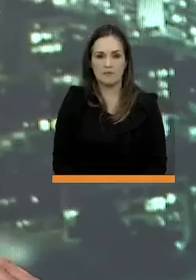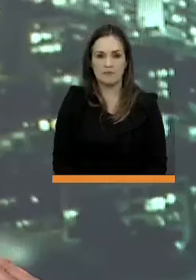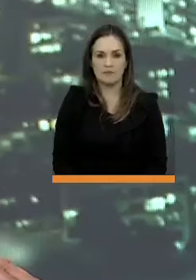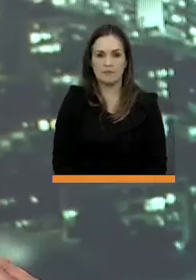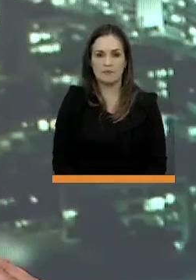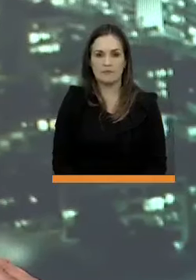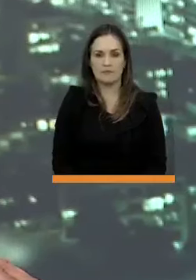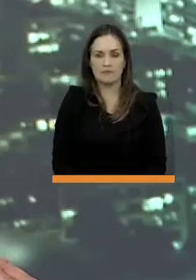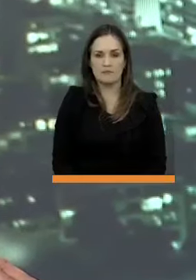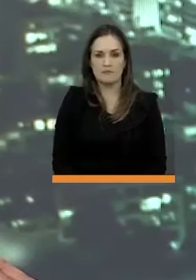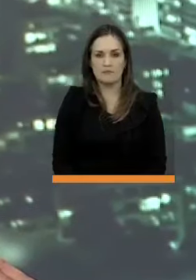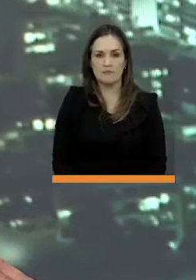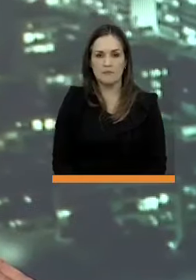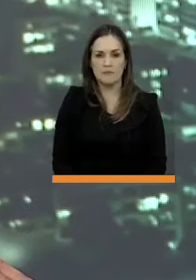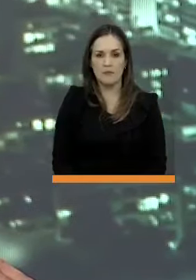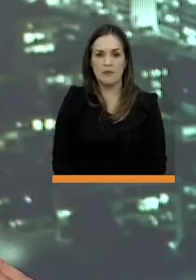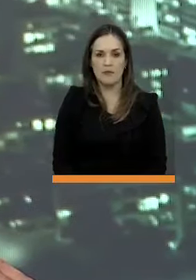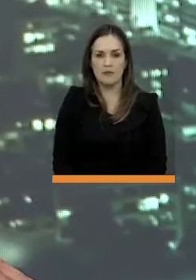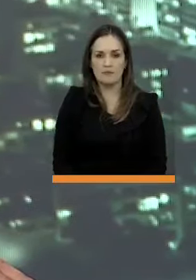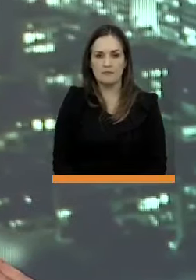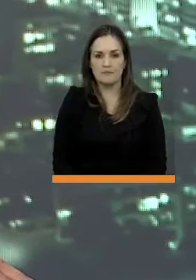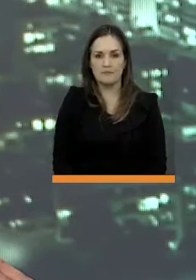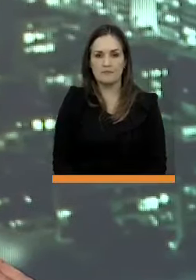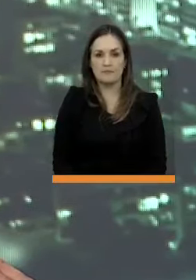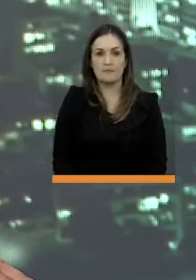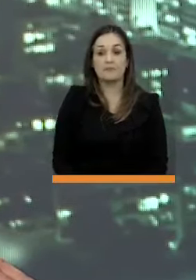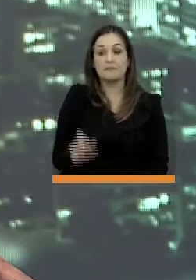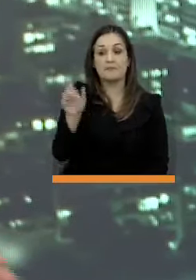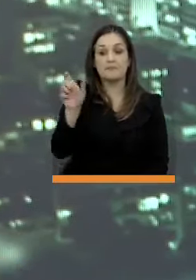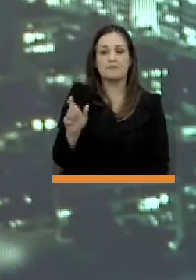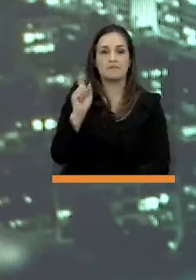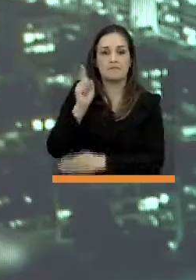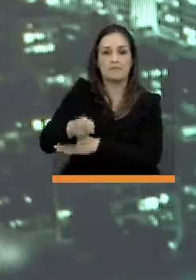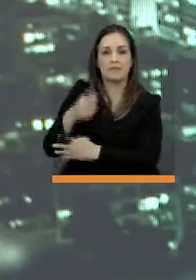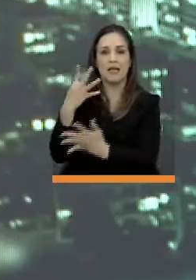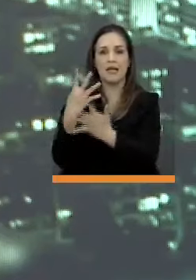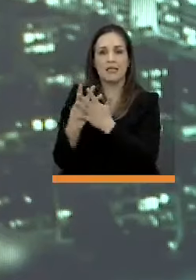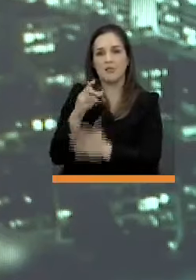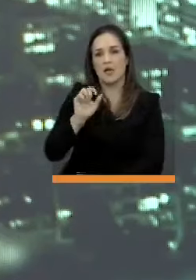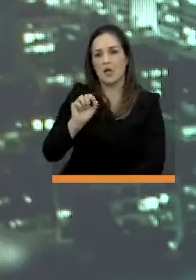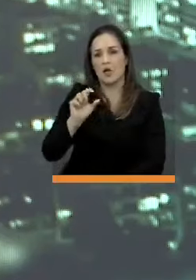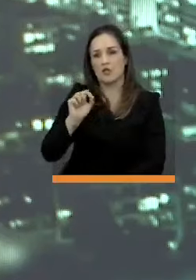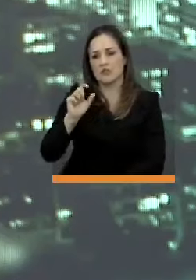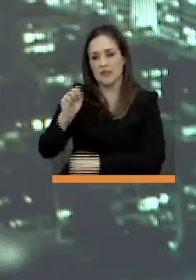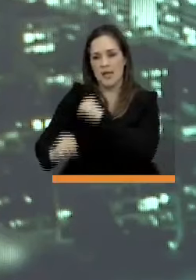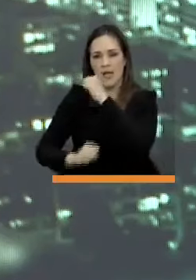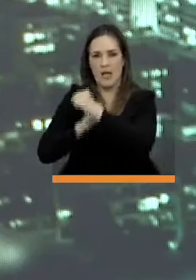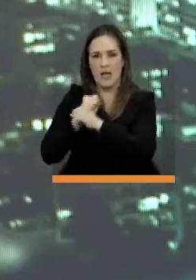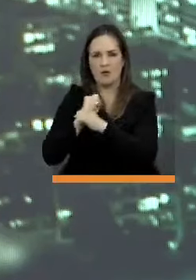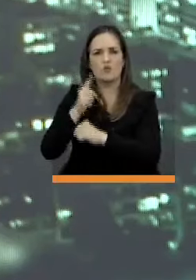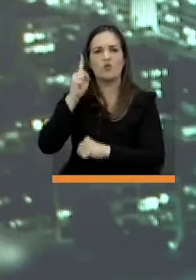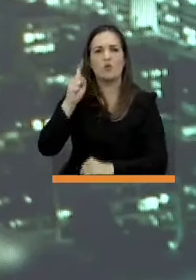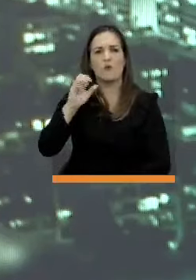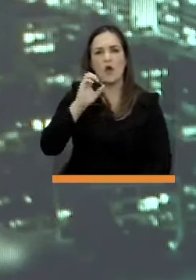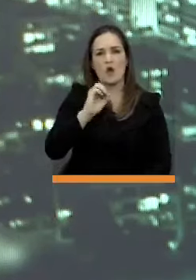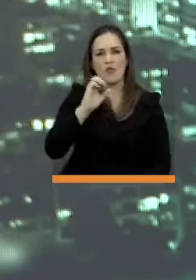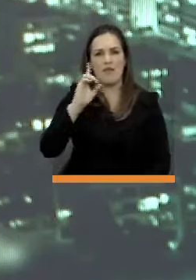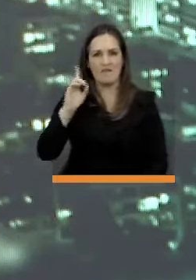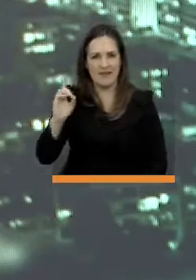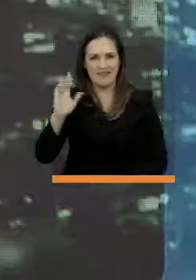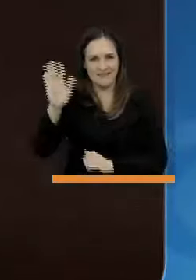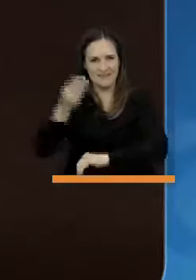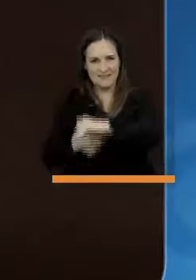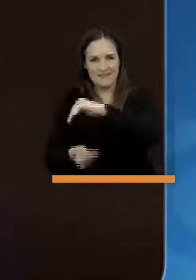Por cumplir las 3/5 partes de una condena de 11 años, José Elías Melo, condenado por el caso de Odebrecht, quedó en